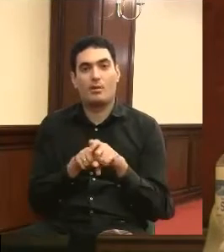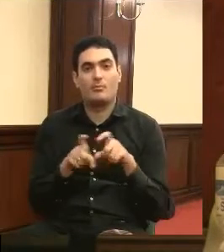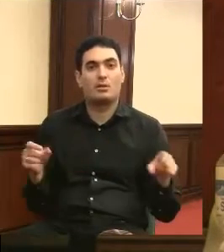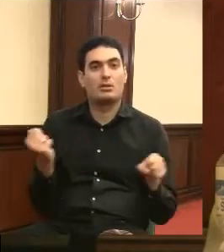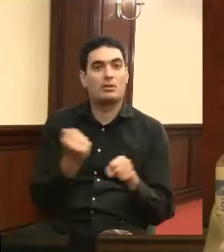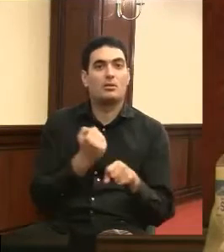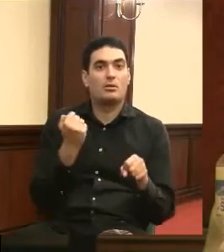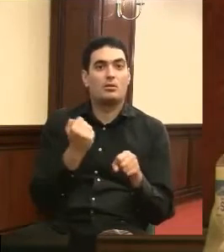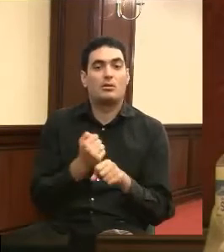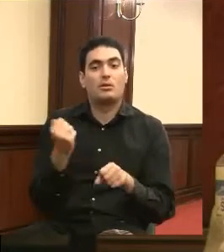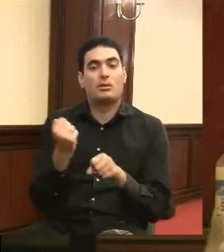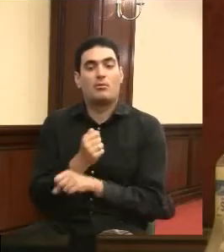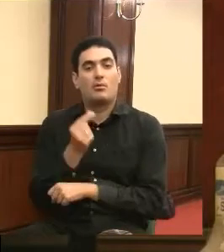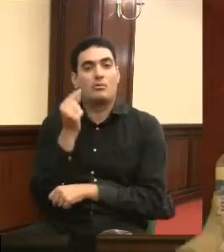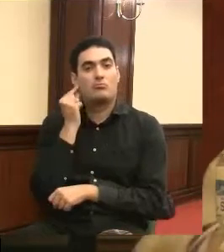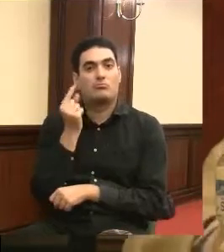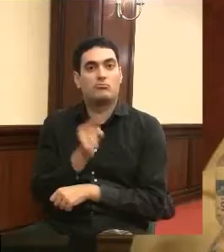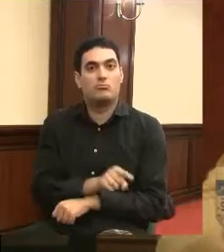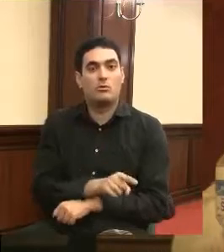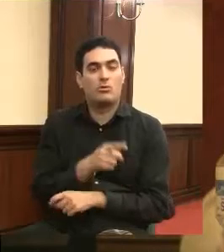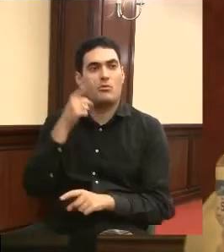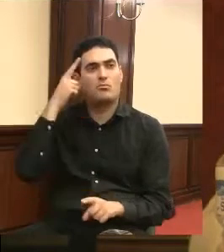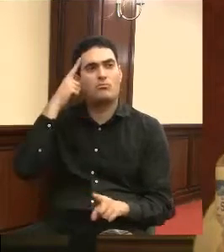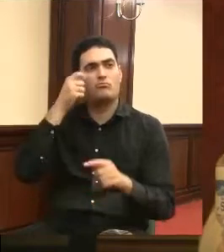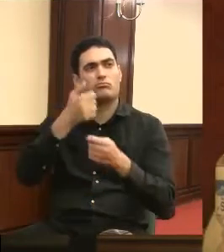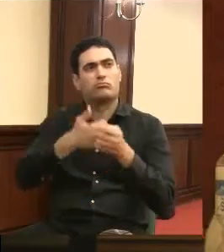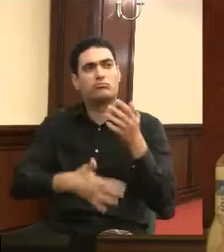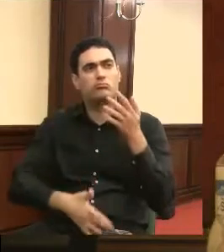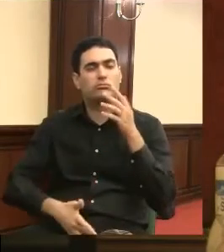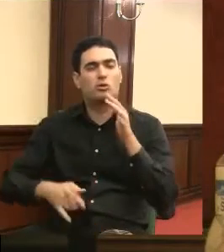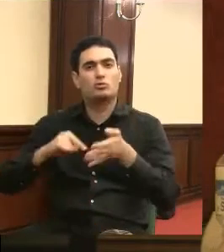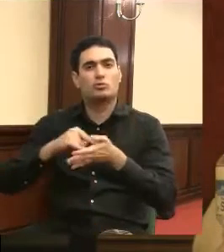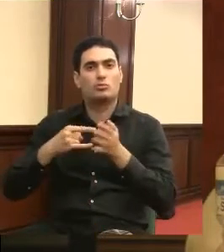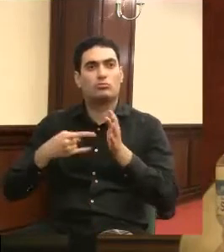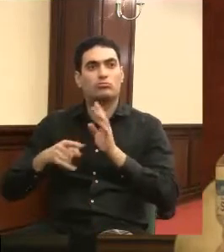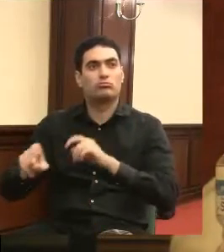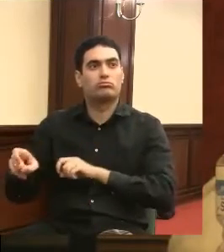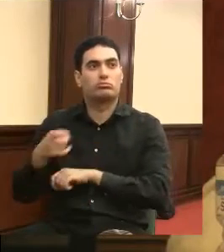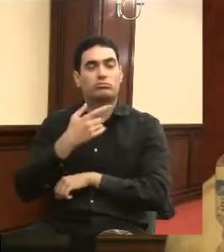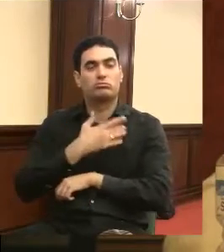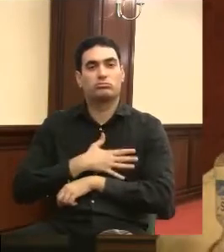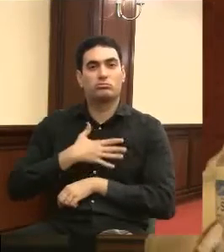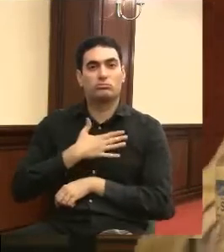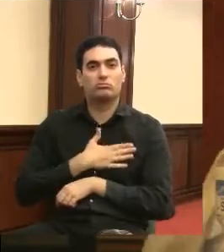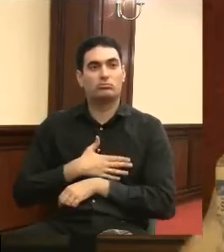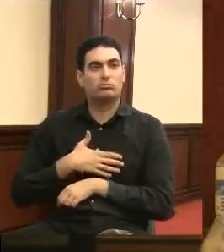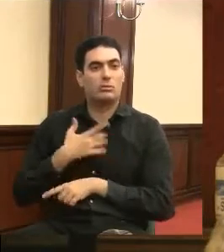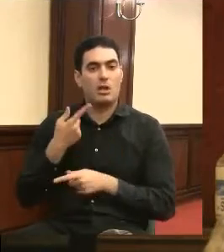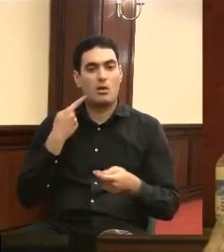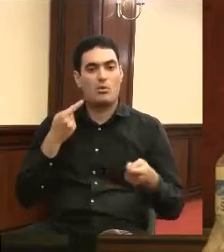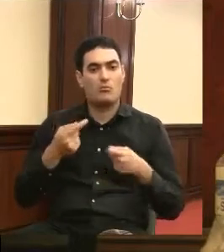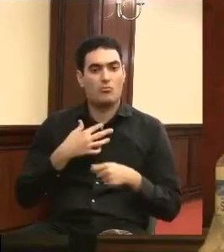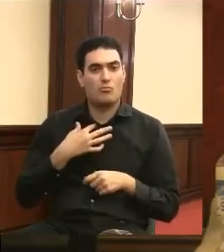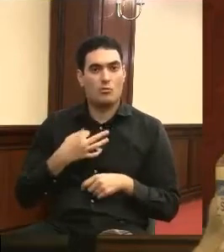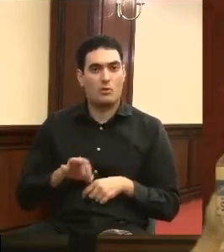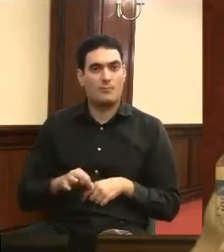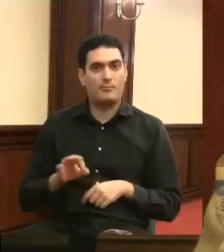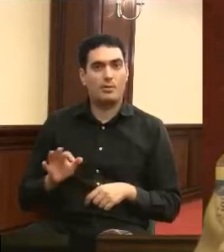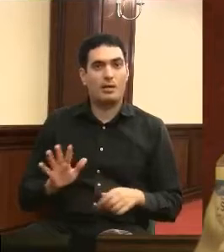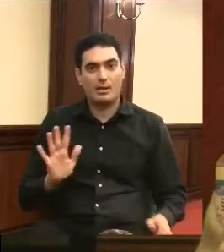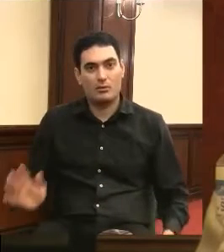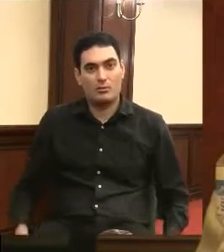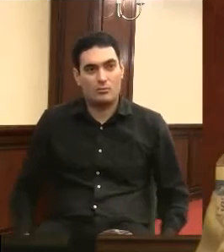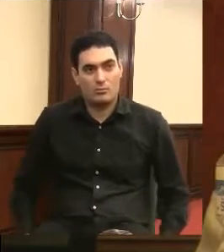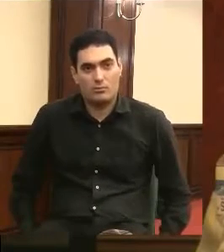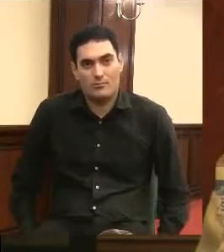los trabajadores y trabajadoras con el objetivo de lograr una solución satisfactoria y negociada. Quinto,